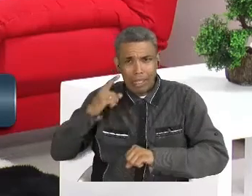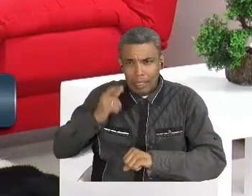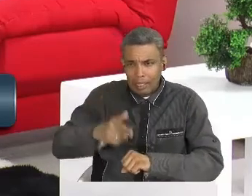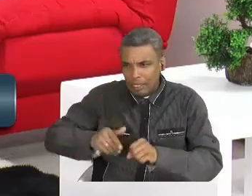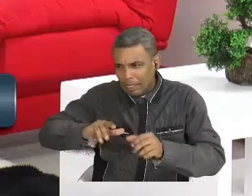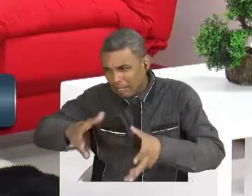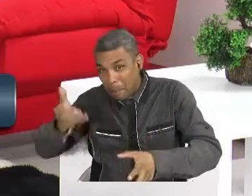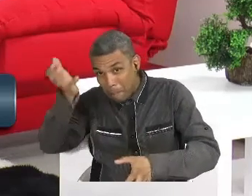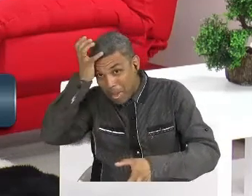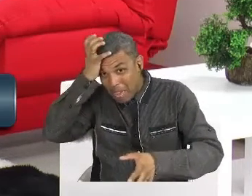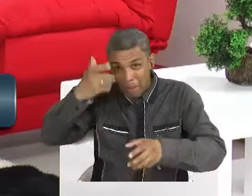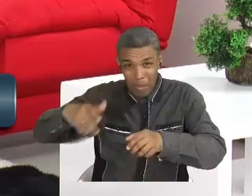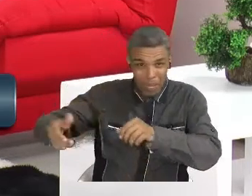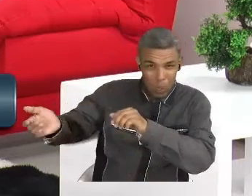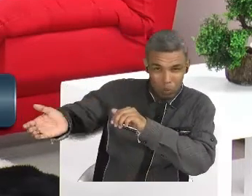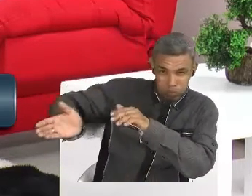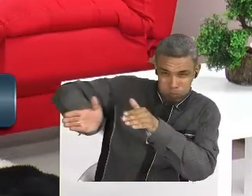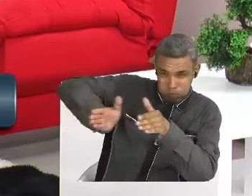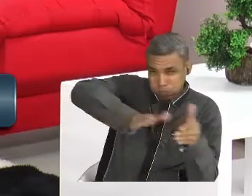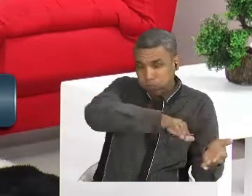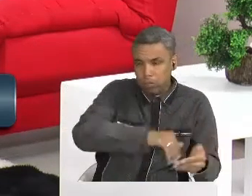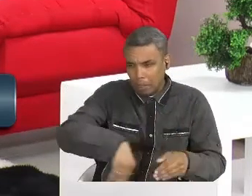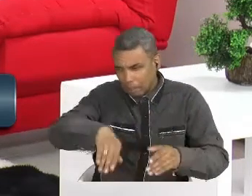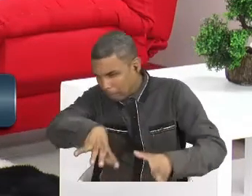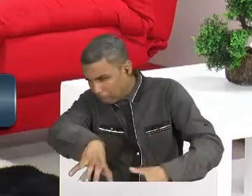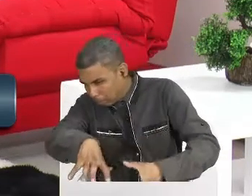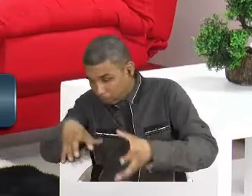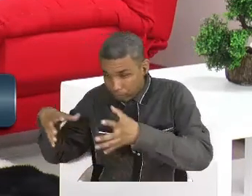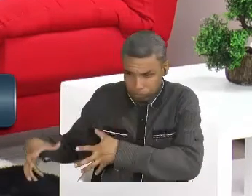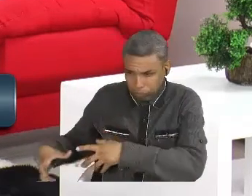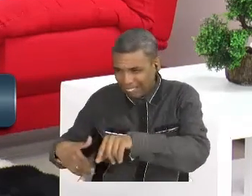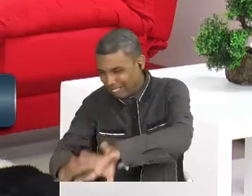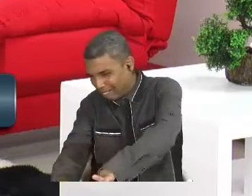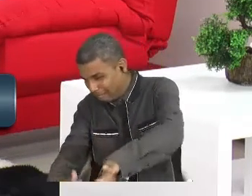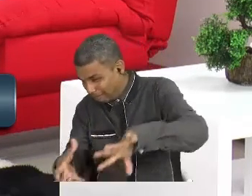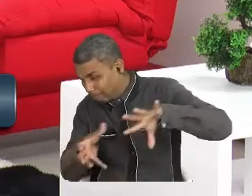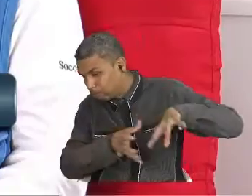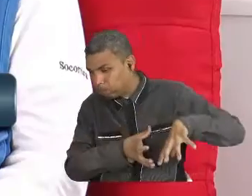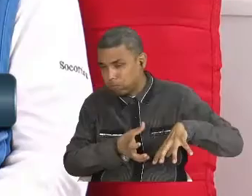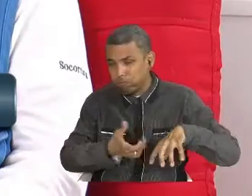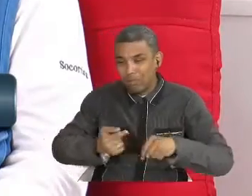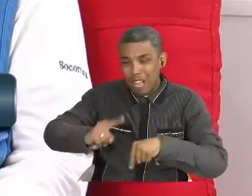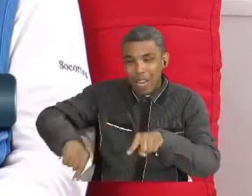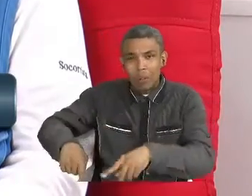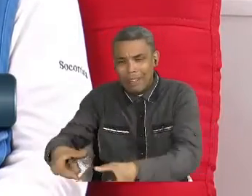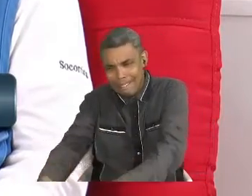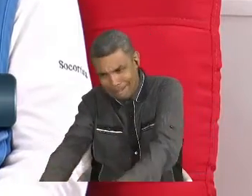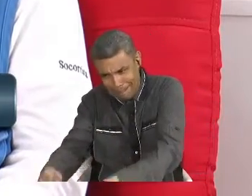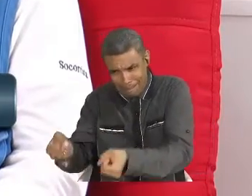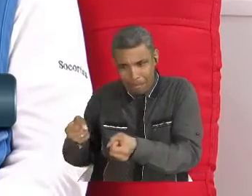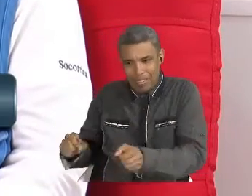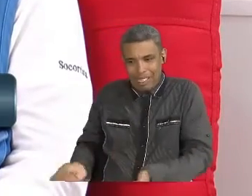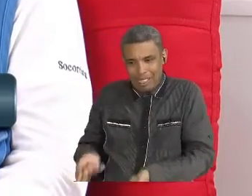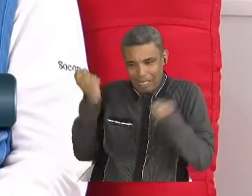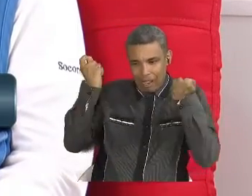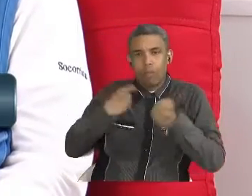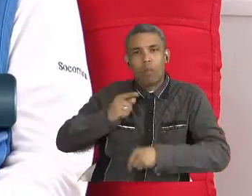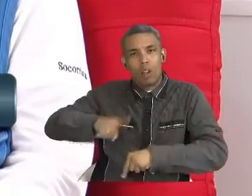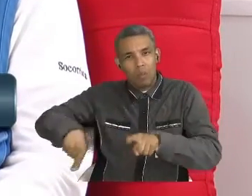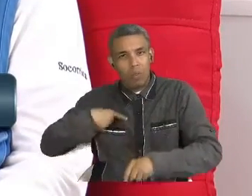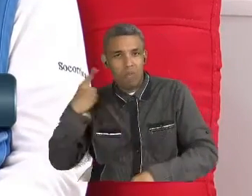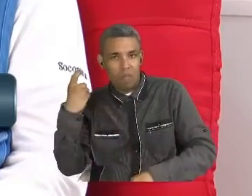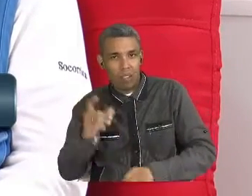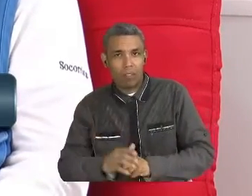recuperación, que viene siendo todas estas ayudas que estamos necesitando para poder pues brindarle lo máximo a estas comunidades que más lo necesitan. Bueno, ustedes